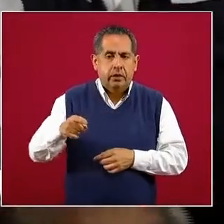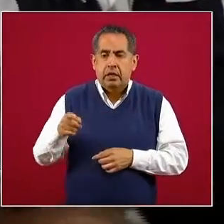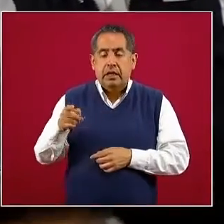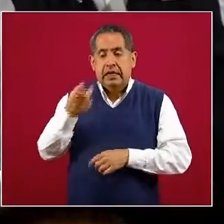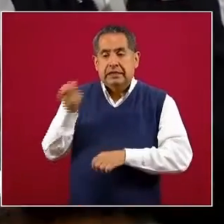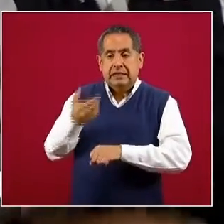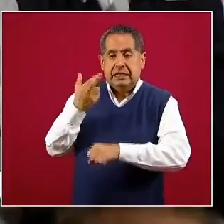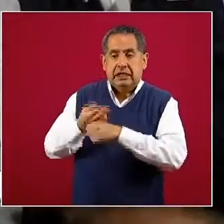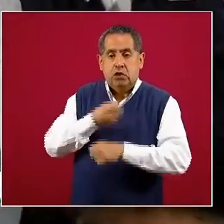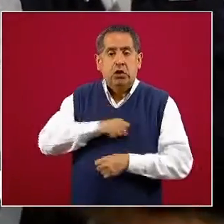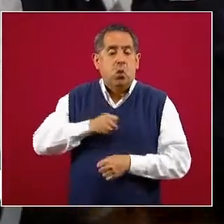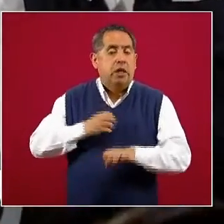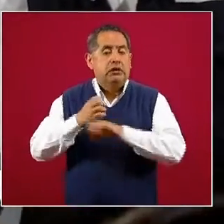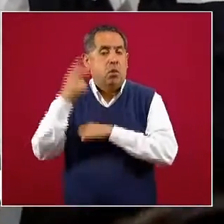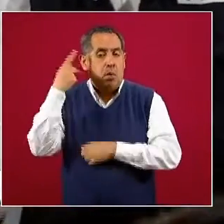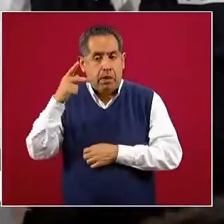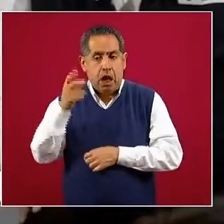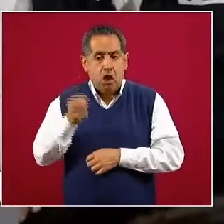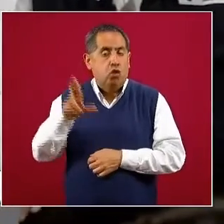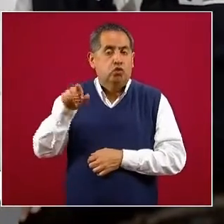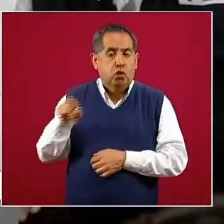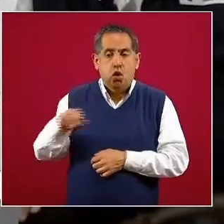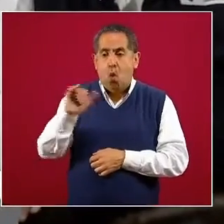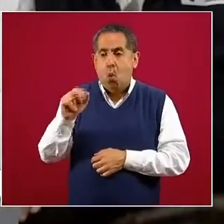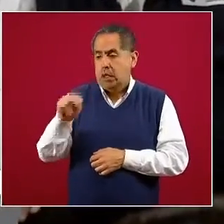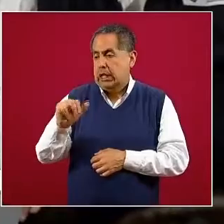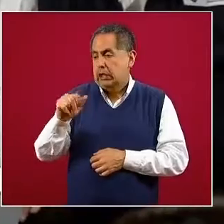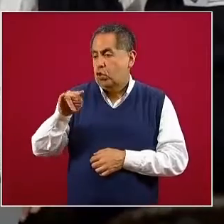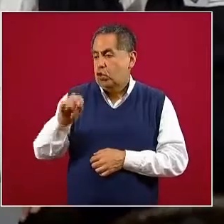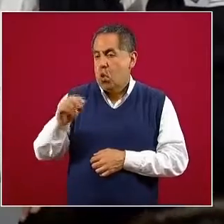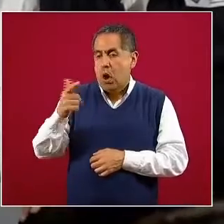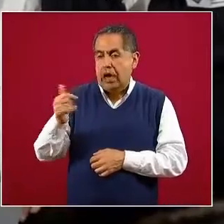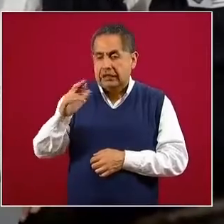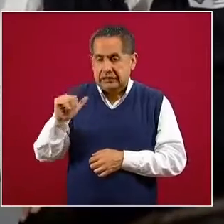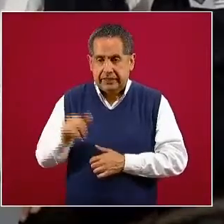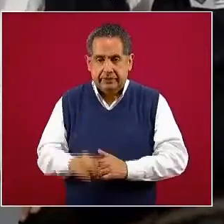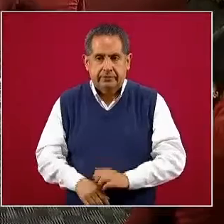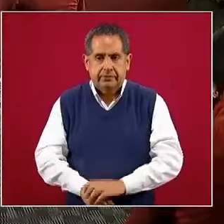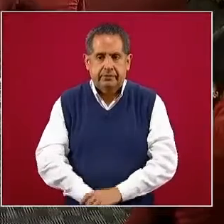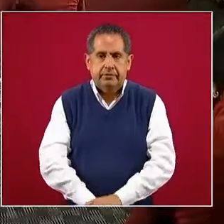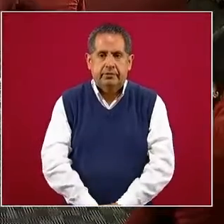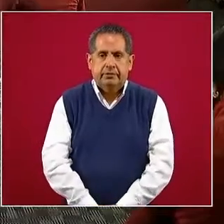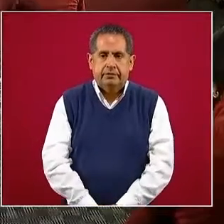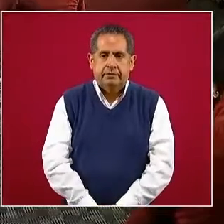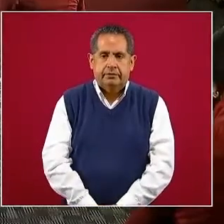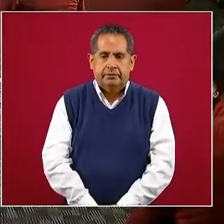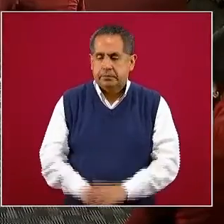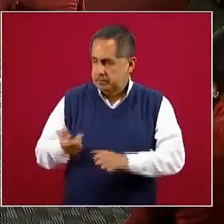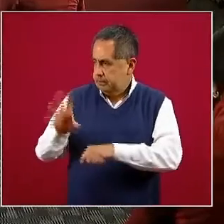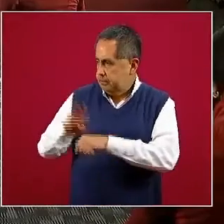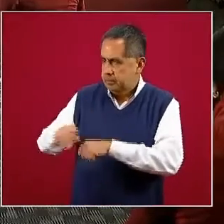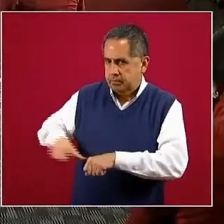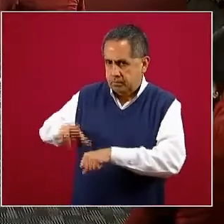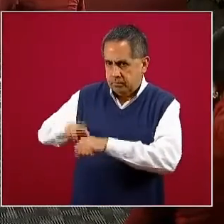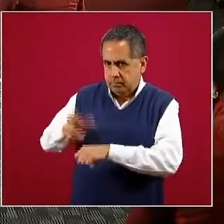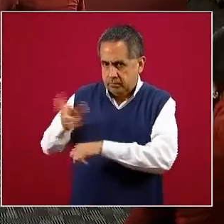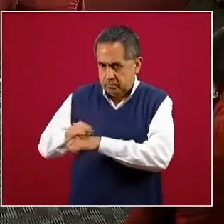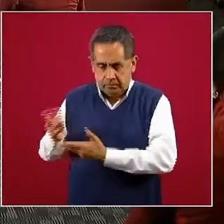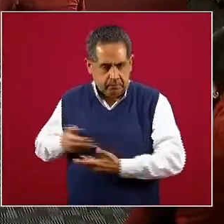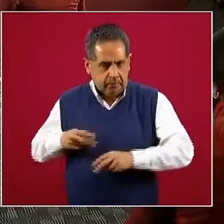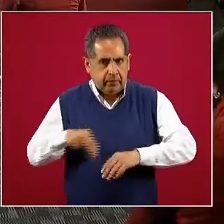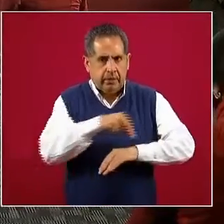coronavirus SARS-CoV-2. Y tenemos el privilegio de estar aquí acompañados por el gobernador del estado de